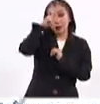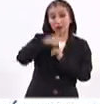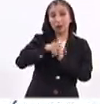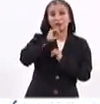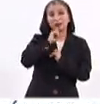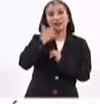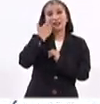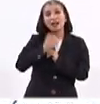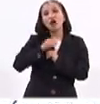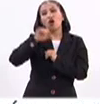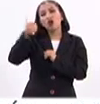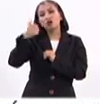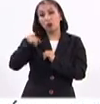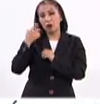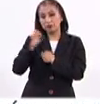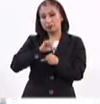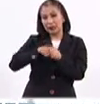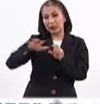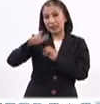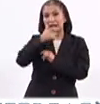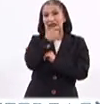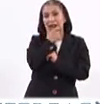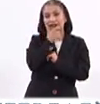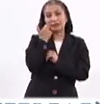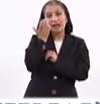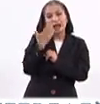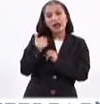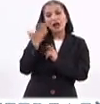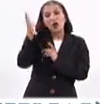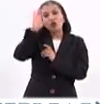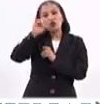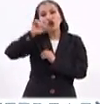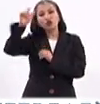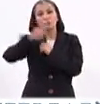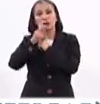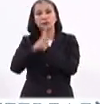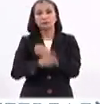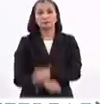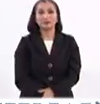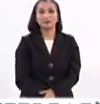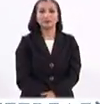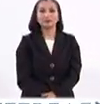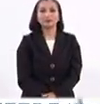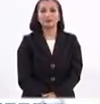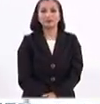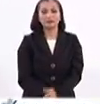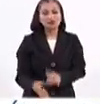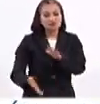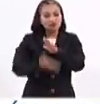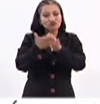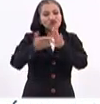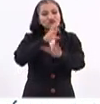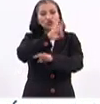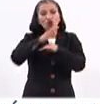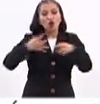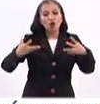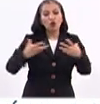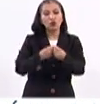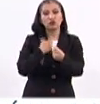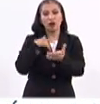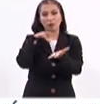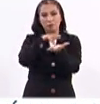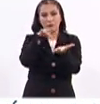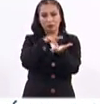México, sino como es de la especialidad de inglés, pues llevar nuestra cultura a otros países. Construyamos todos juntos